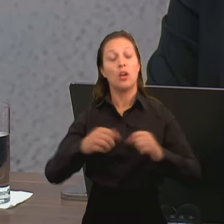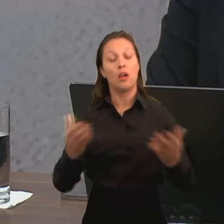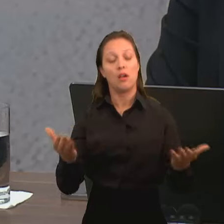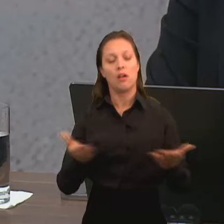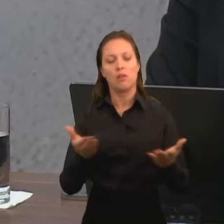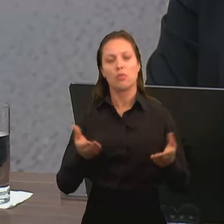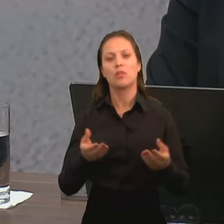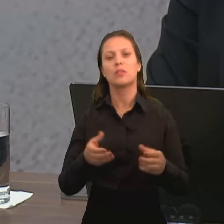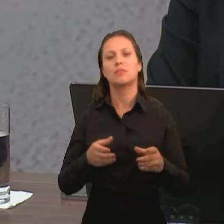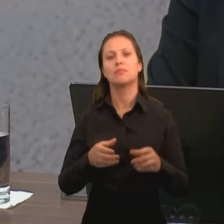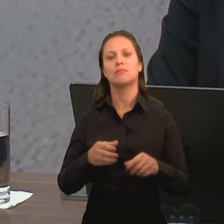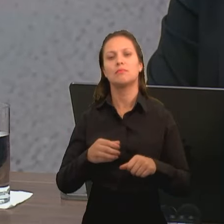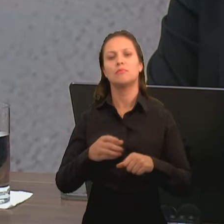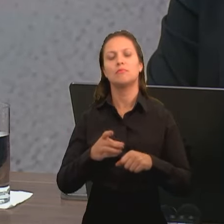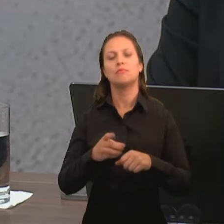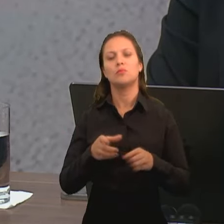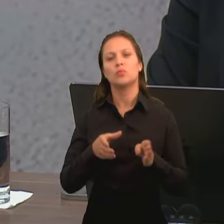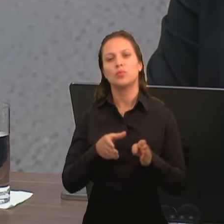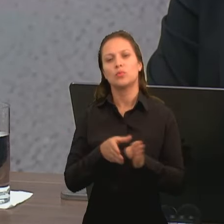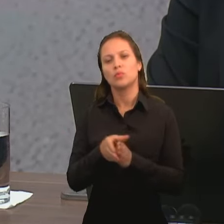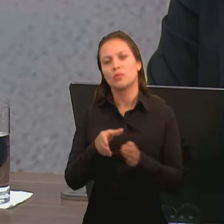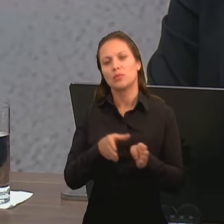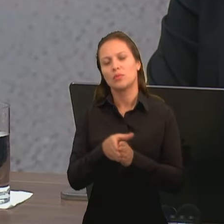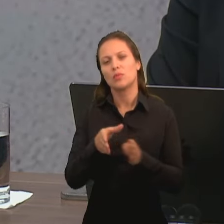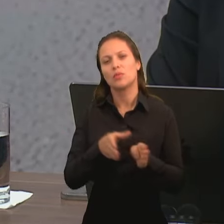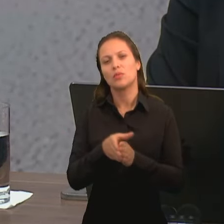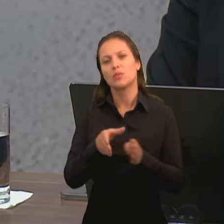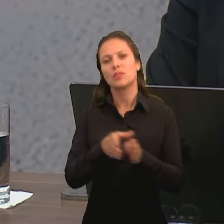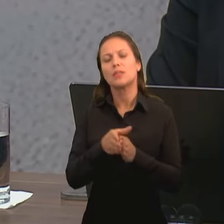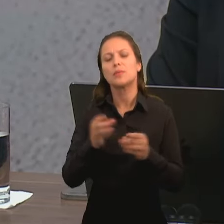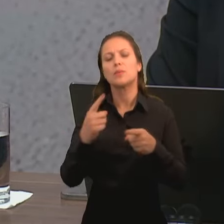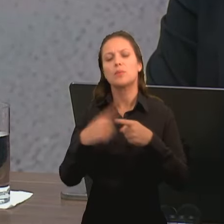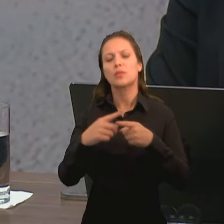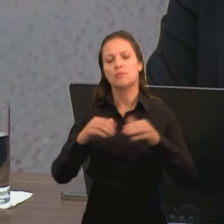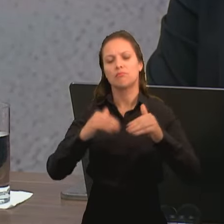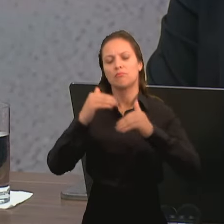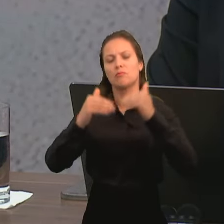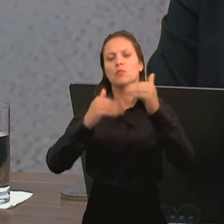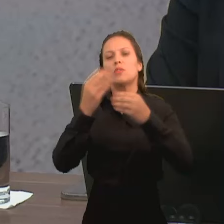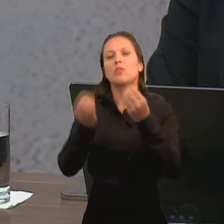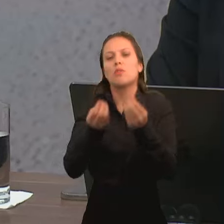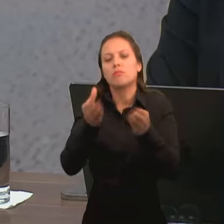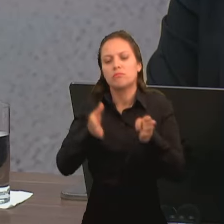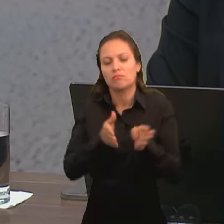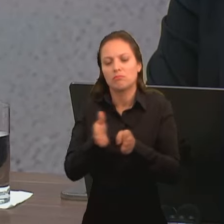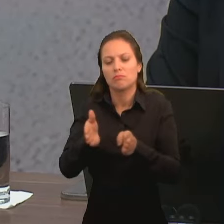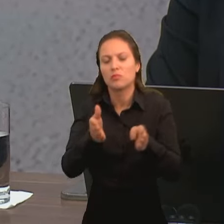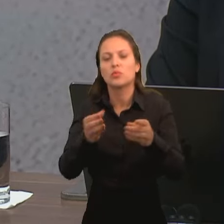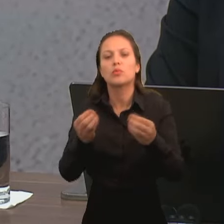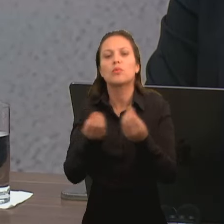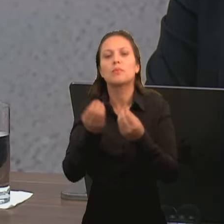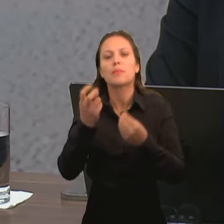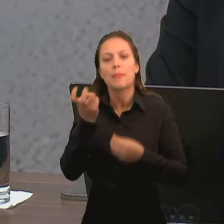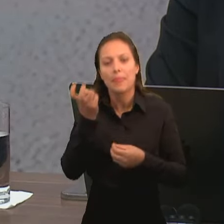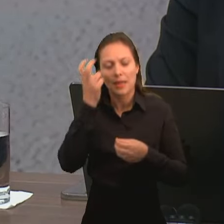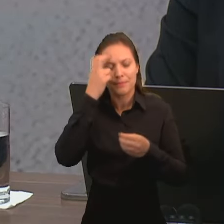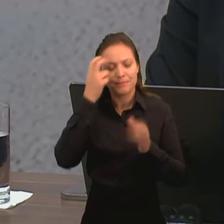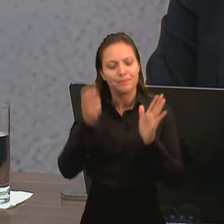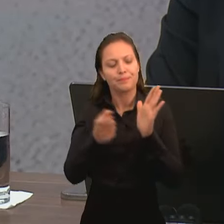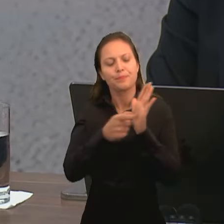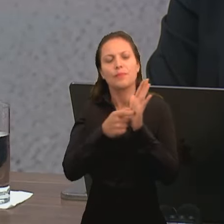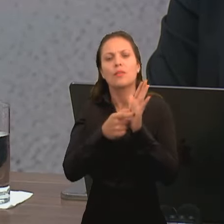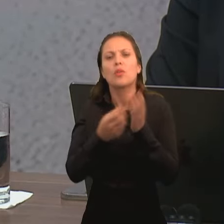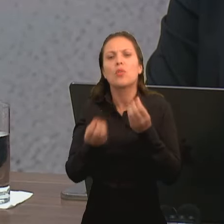posee 11 patentes. Pertenece al grupo de investigadores de la Universidad de Harvard con nuevos abordajes sobre la